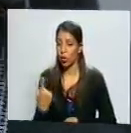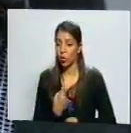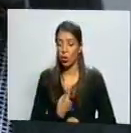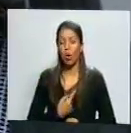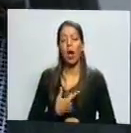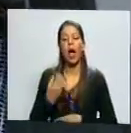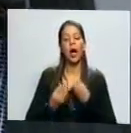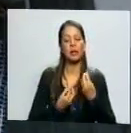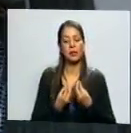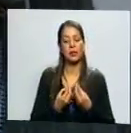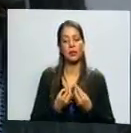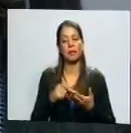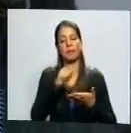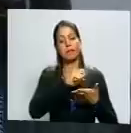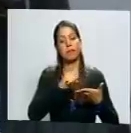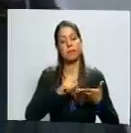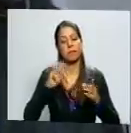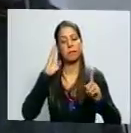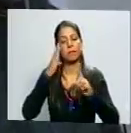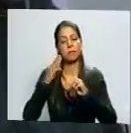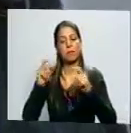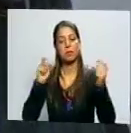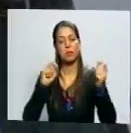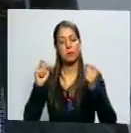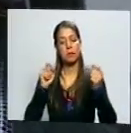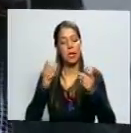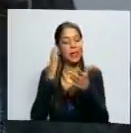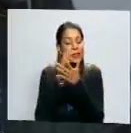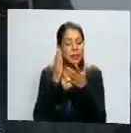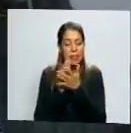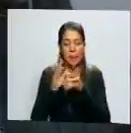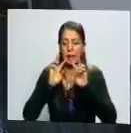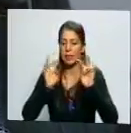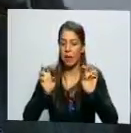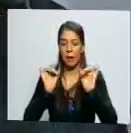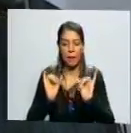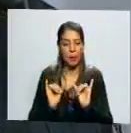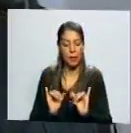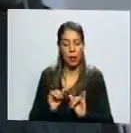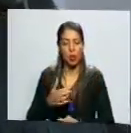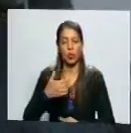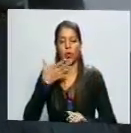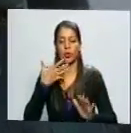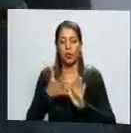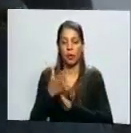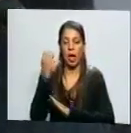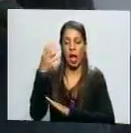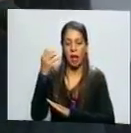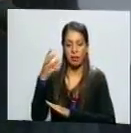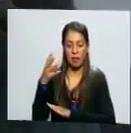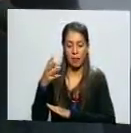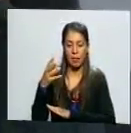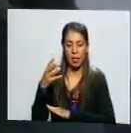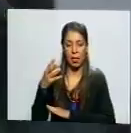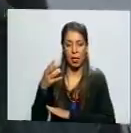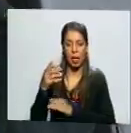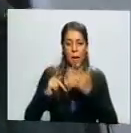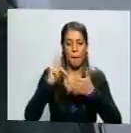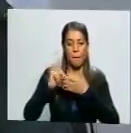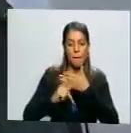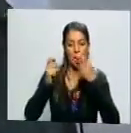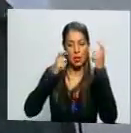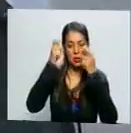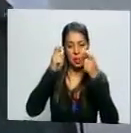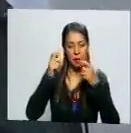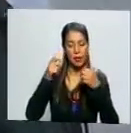llevar en la línea discursiva de todo lo que significa las asambleas, incluyendo nuestro plan de la patria, donde